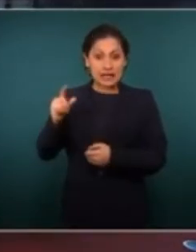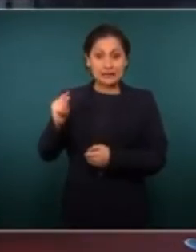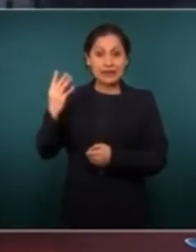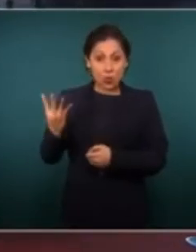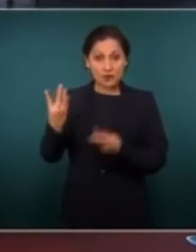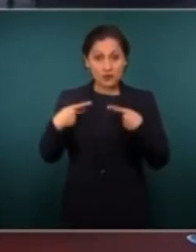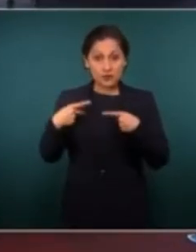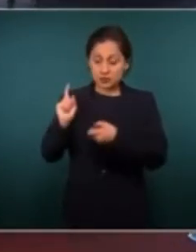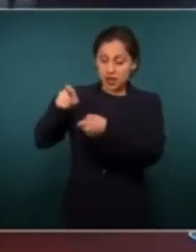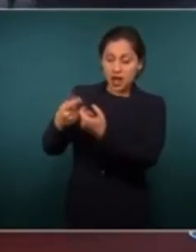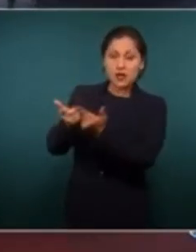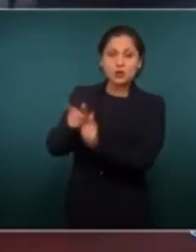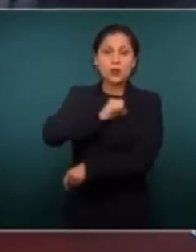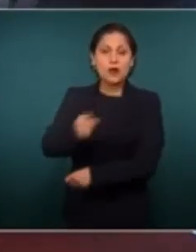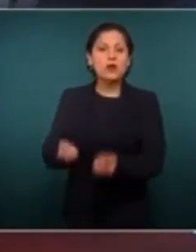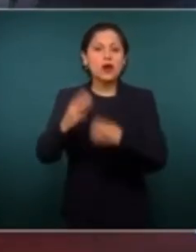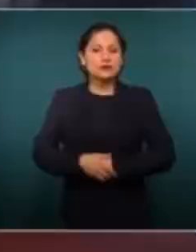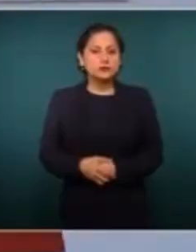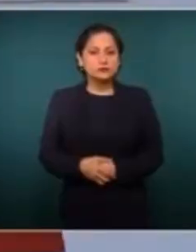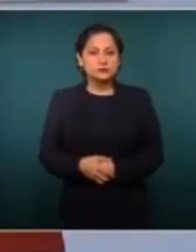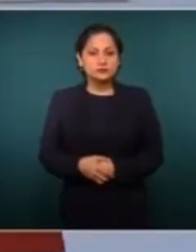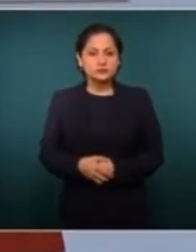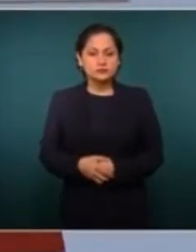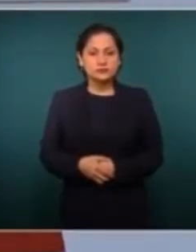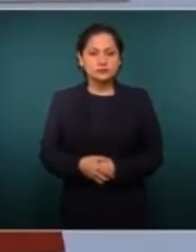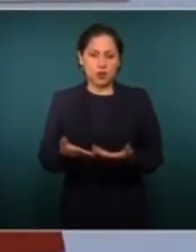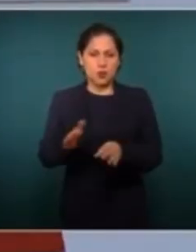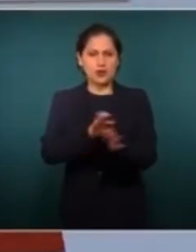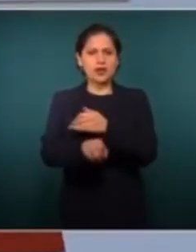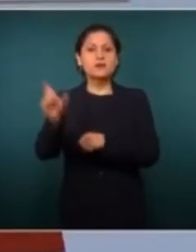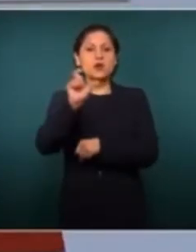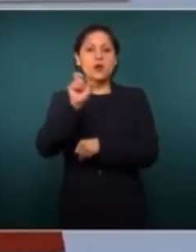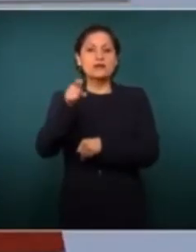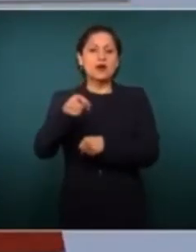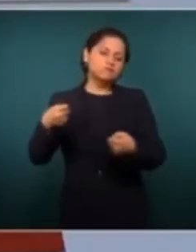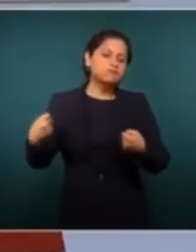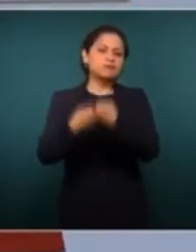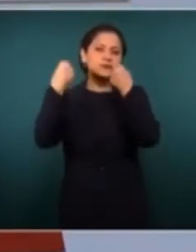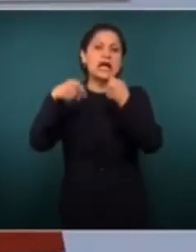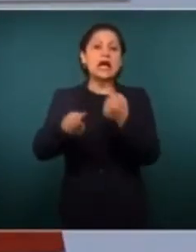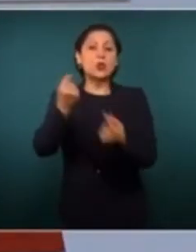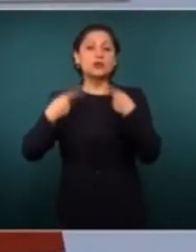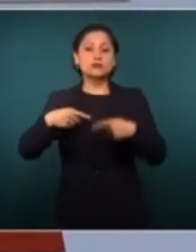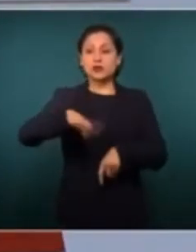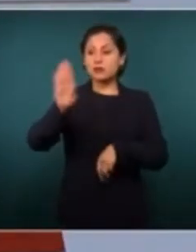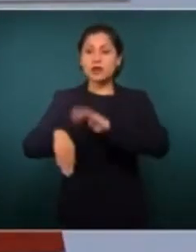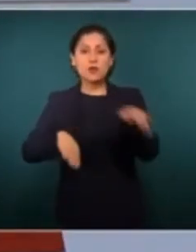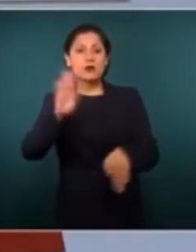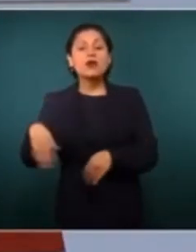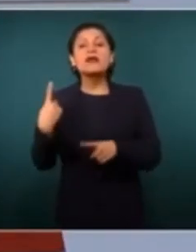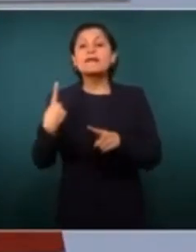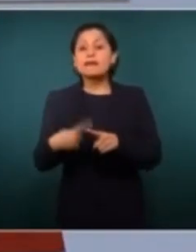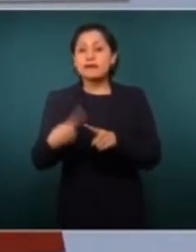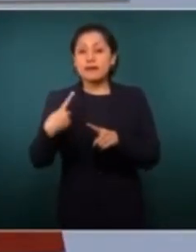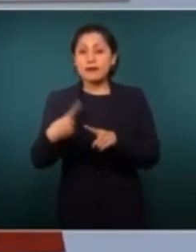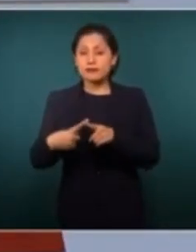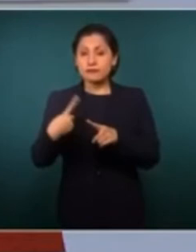Es decir, de enfrentamientos donde pierden la vida quienes están